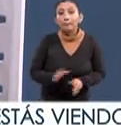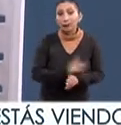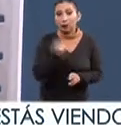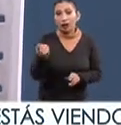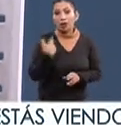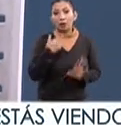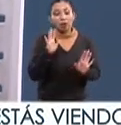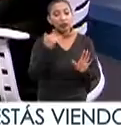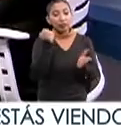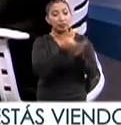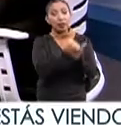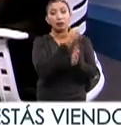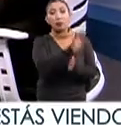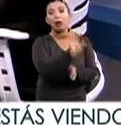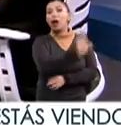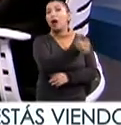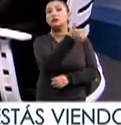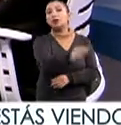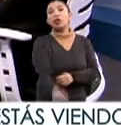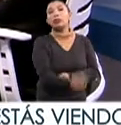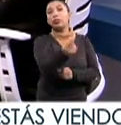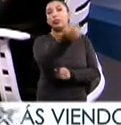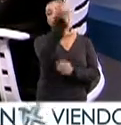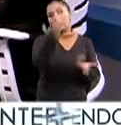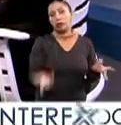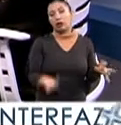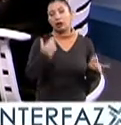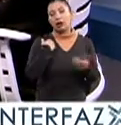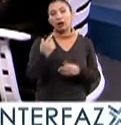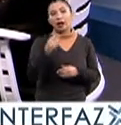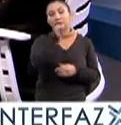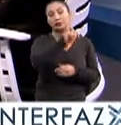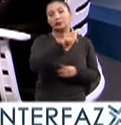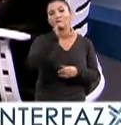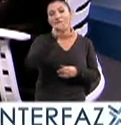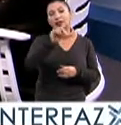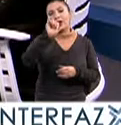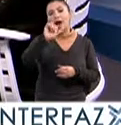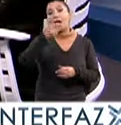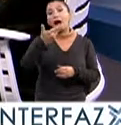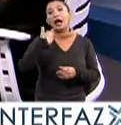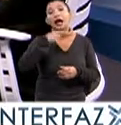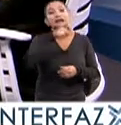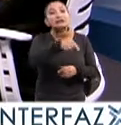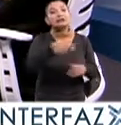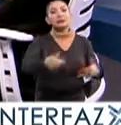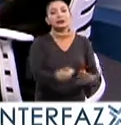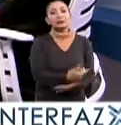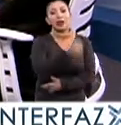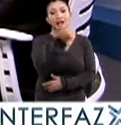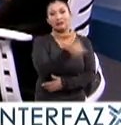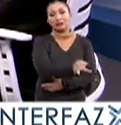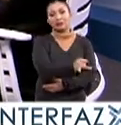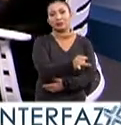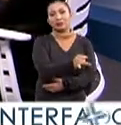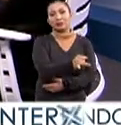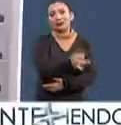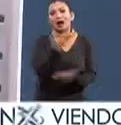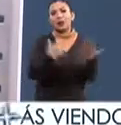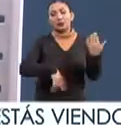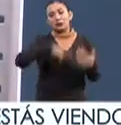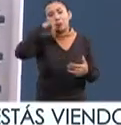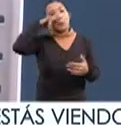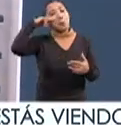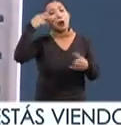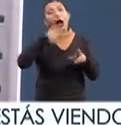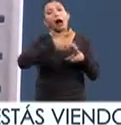como que ya nunca les quitas la etiqueta. El déficit de atención es algo con lo que nacemos. Obviamente muchas veces no lo notas